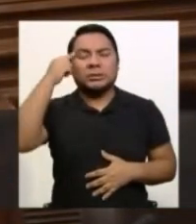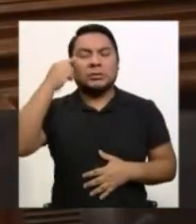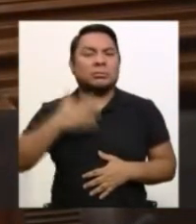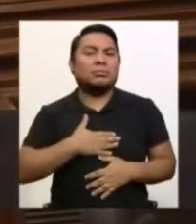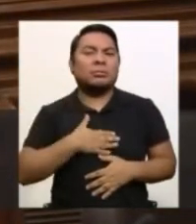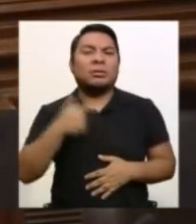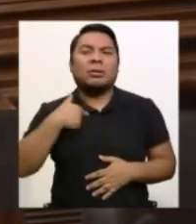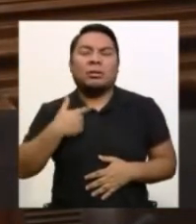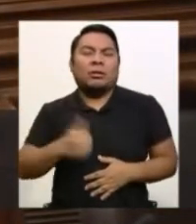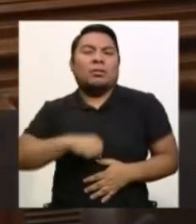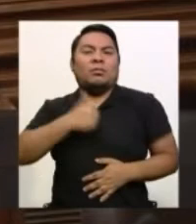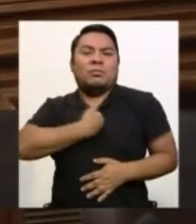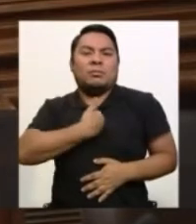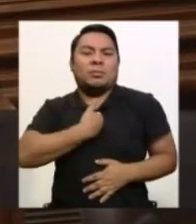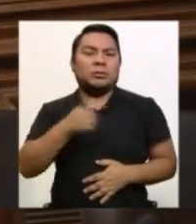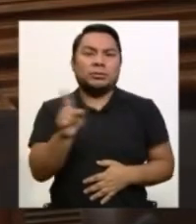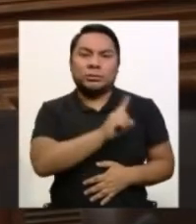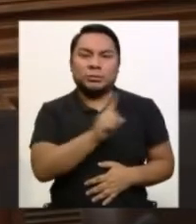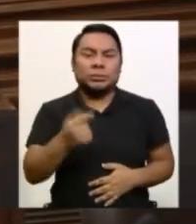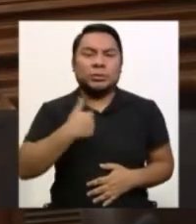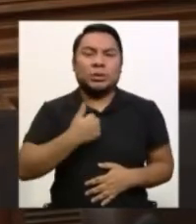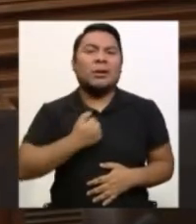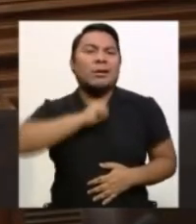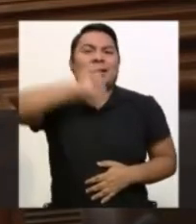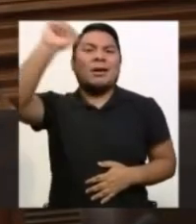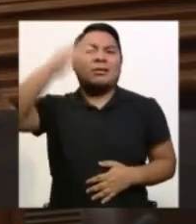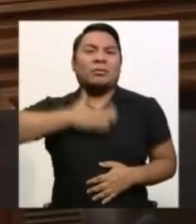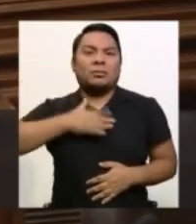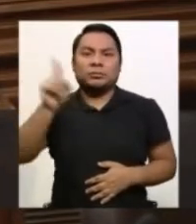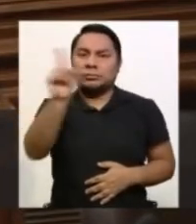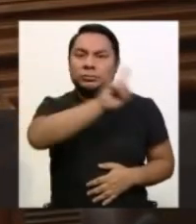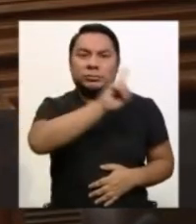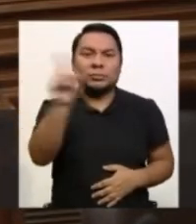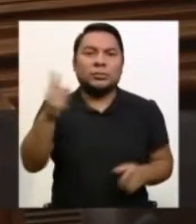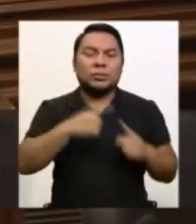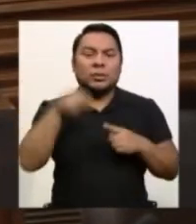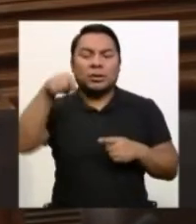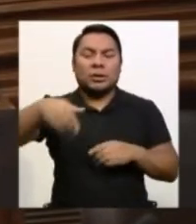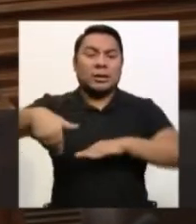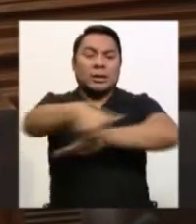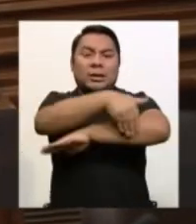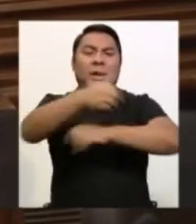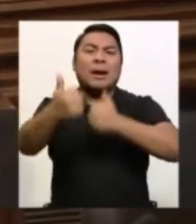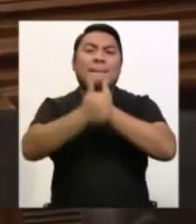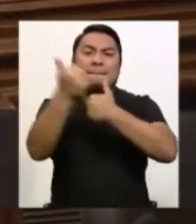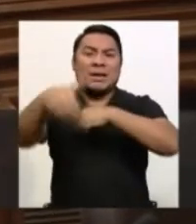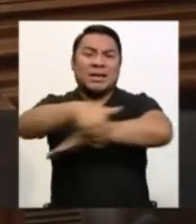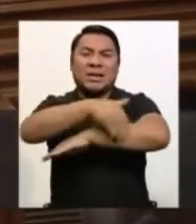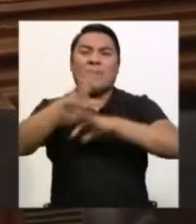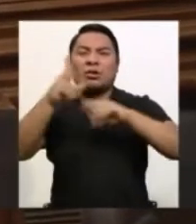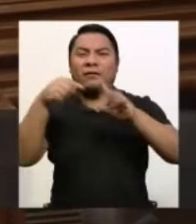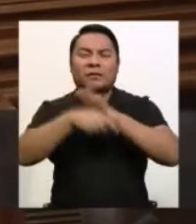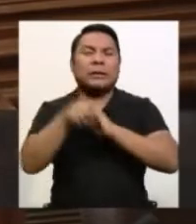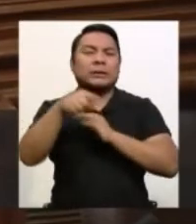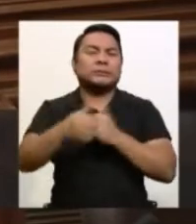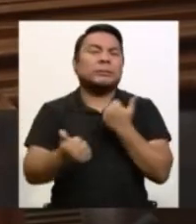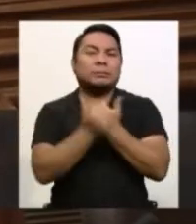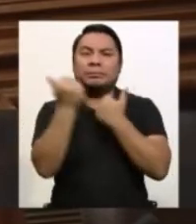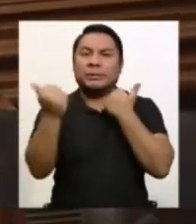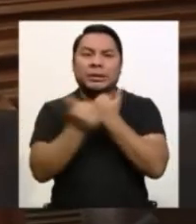Cero triunfalismo. No debemos tener ningún triunfalismo. El problema de la inseguridad del Perú es gravísimo.